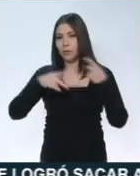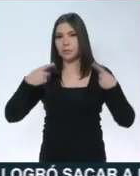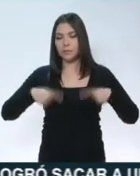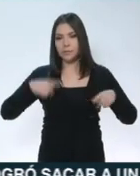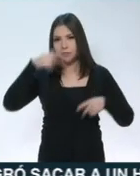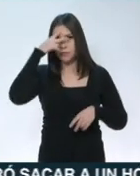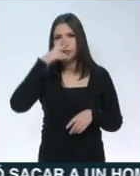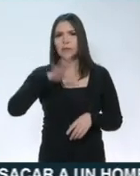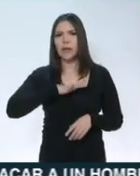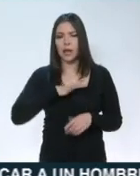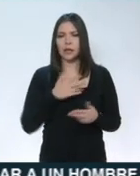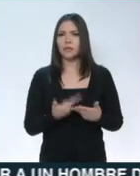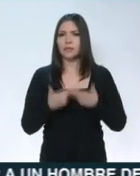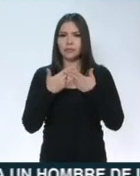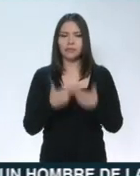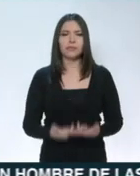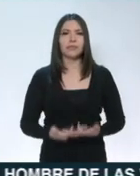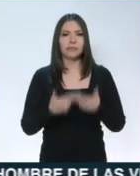suficiente.